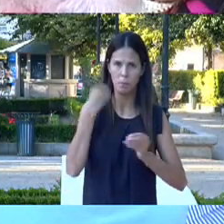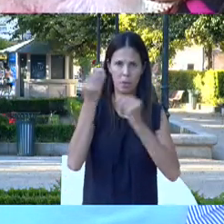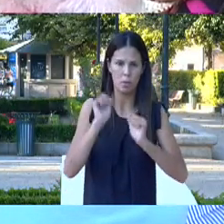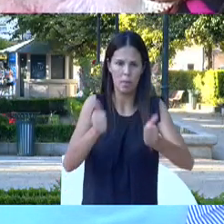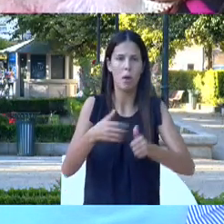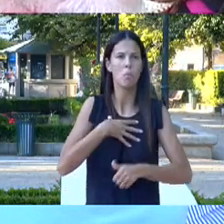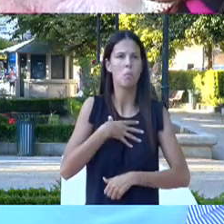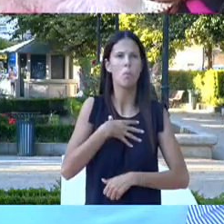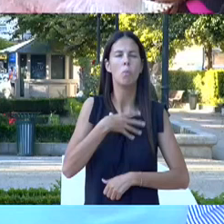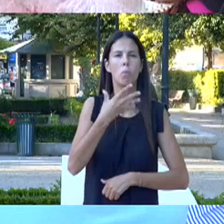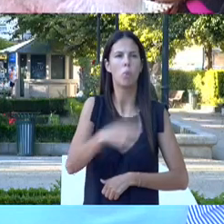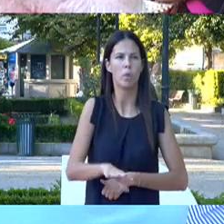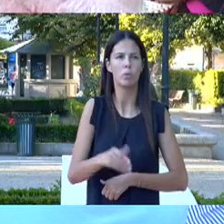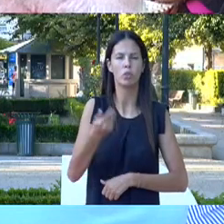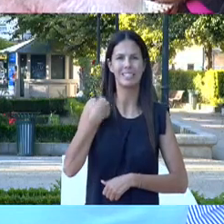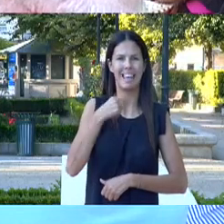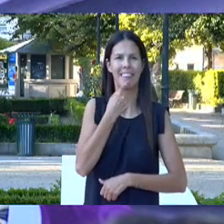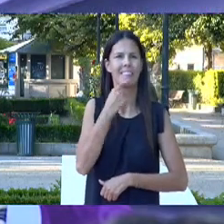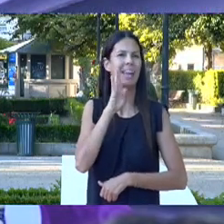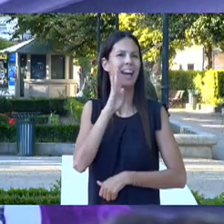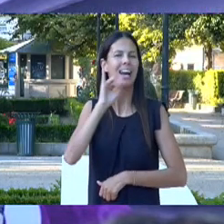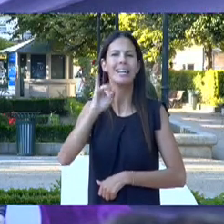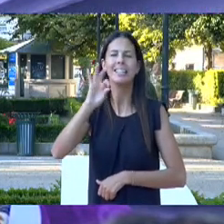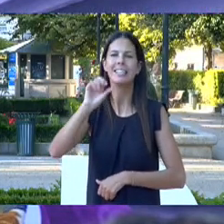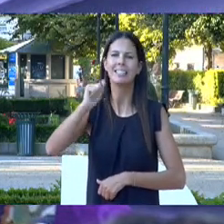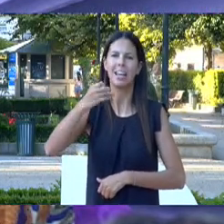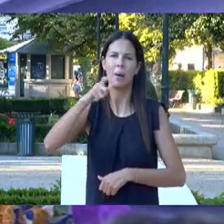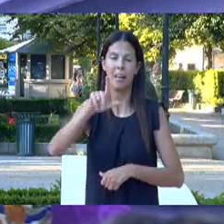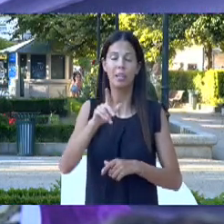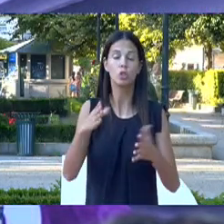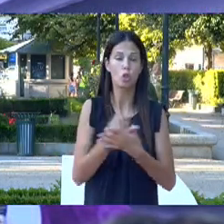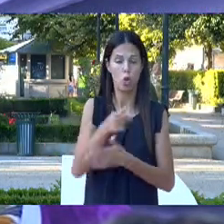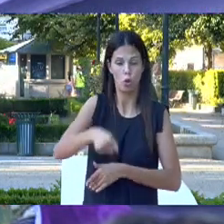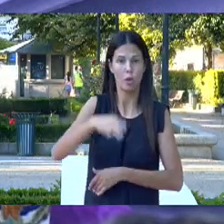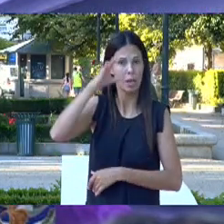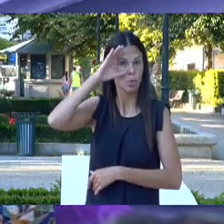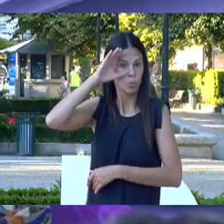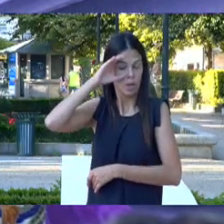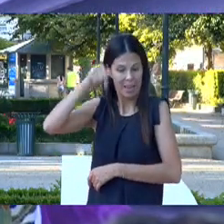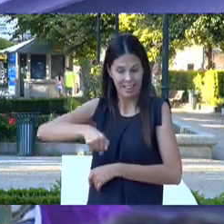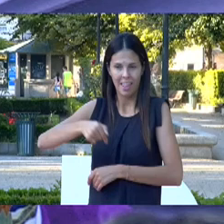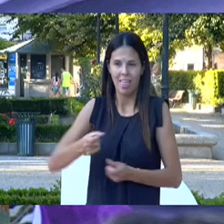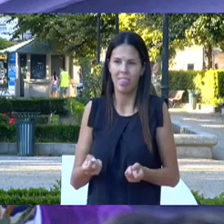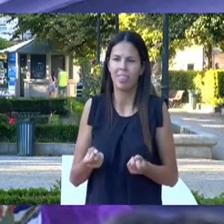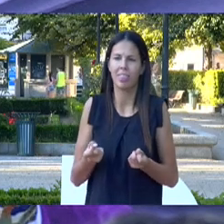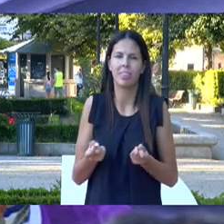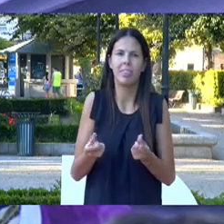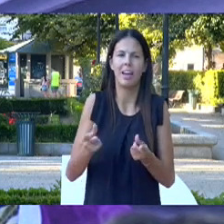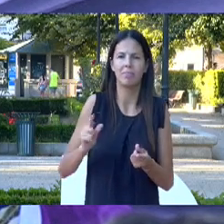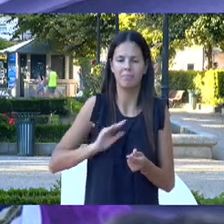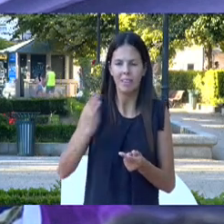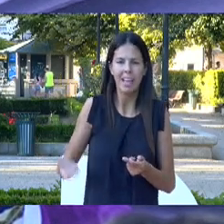como xa avanzaba Isabel, todo o que vades escoitar hoxe aquí enriquece o podcast